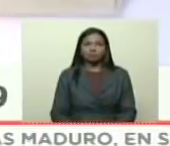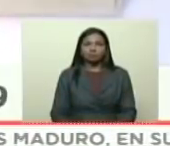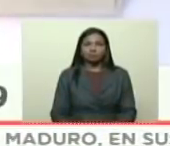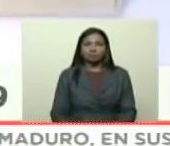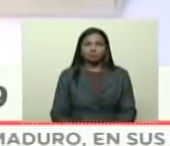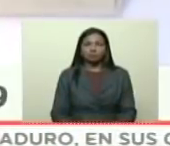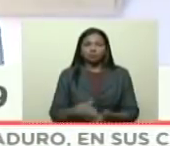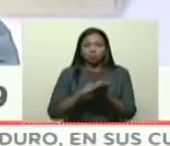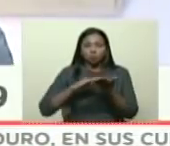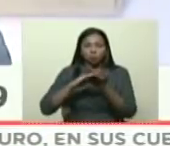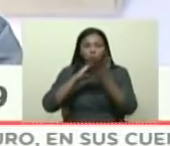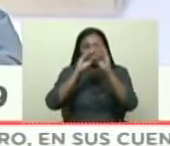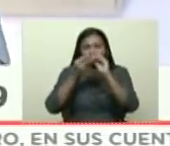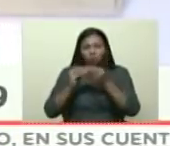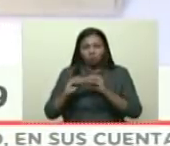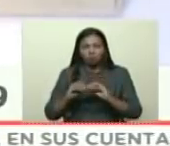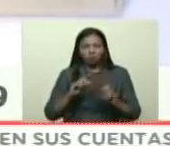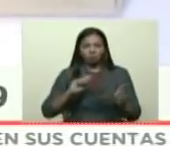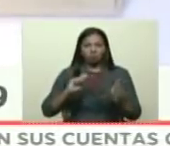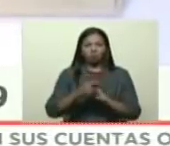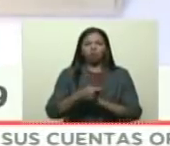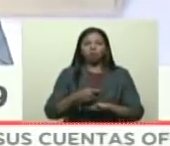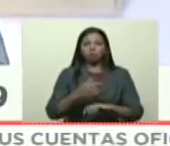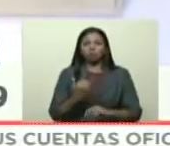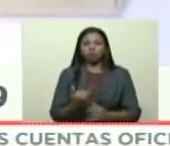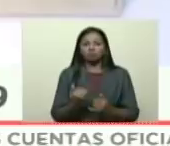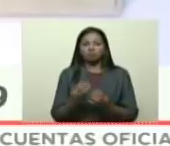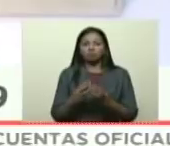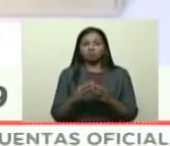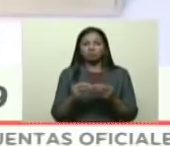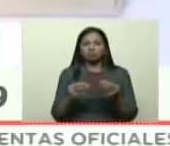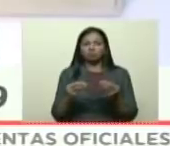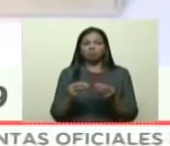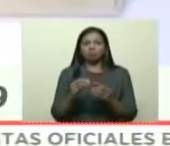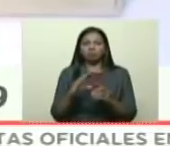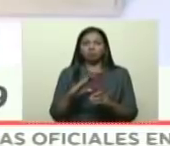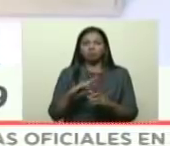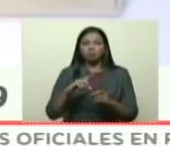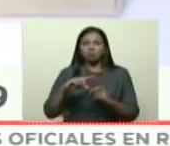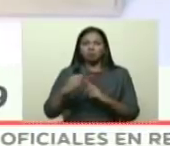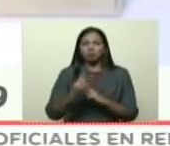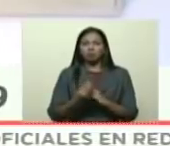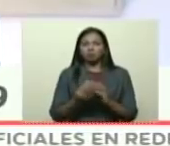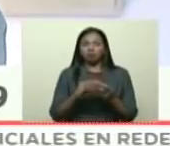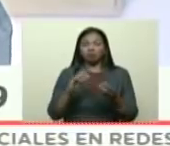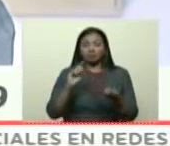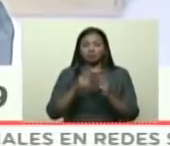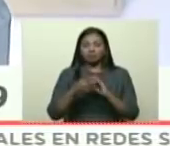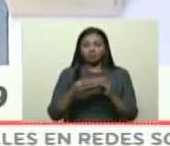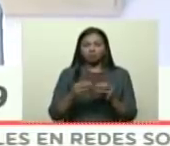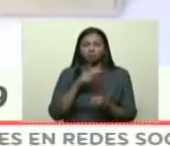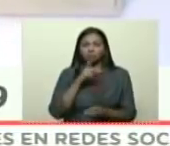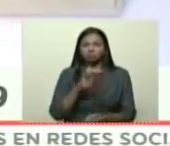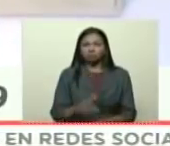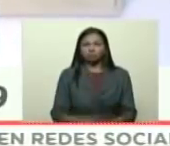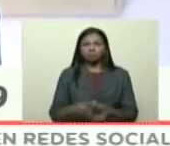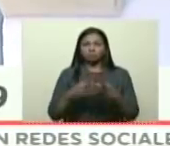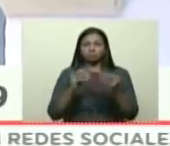renovación y rectificación de la revolución en todos los aspectos de nuestra vida. Hay que cambiar todo lo que está malo,